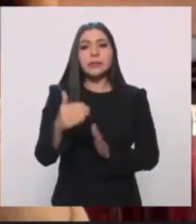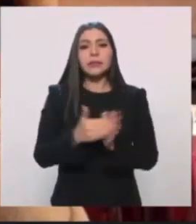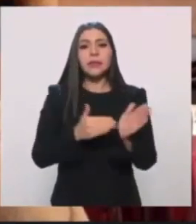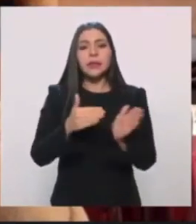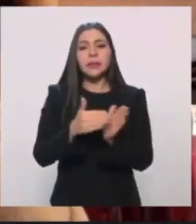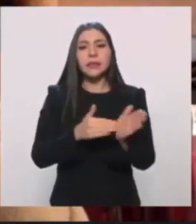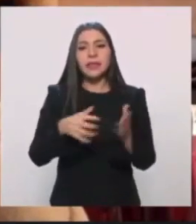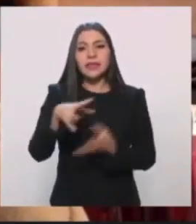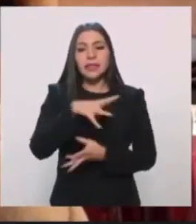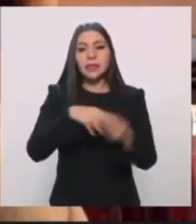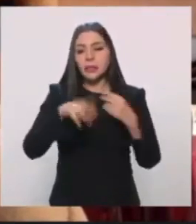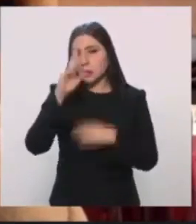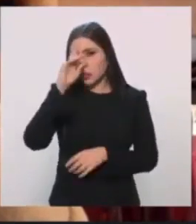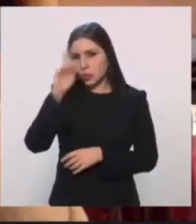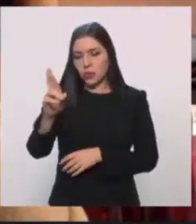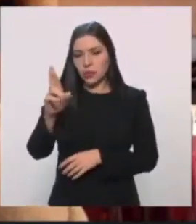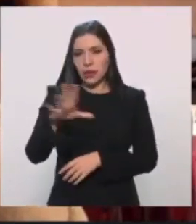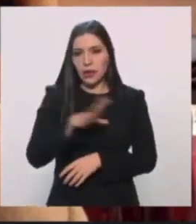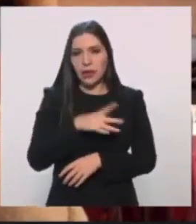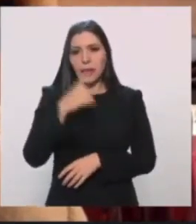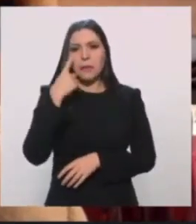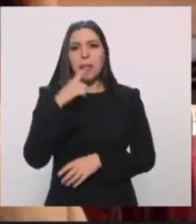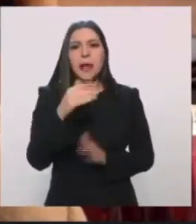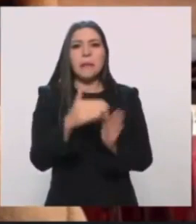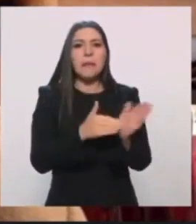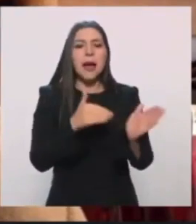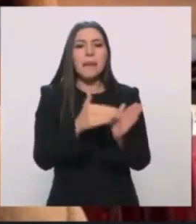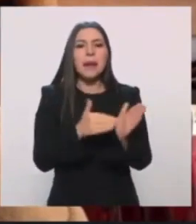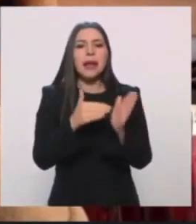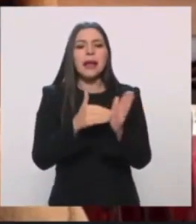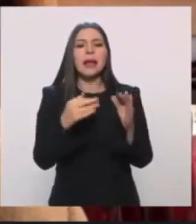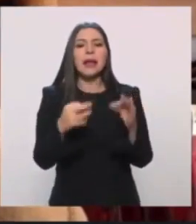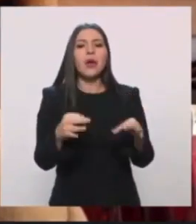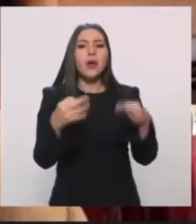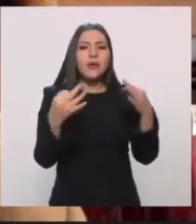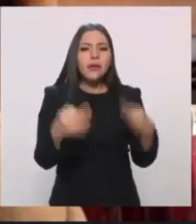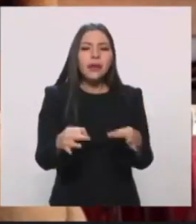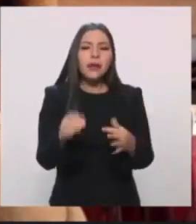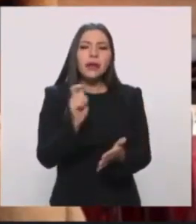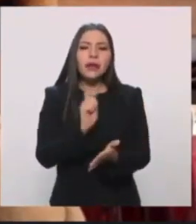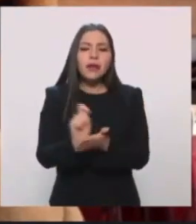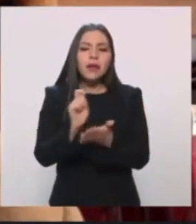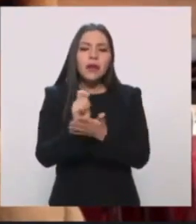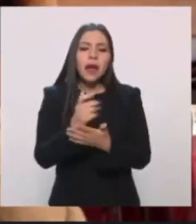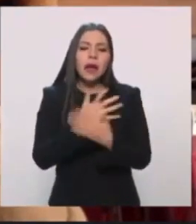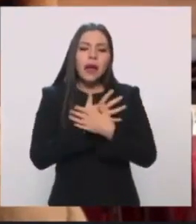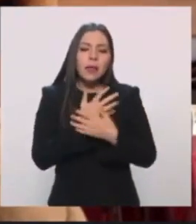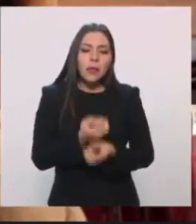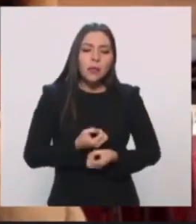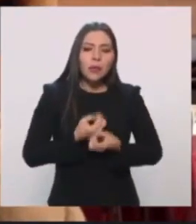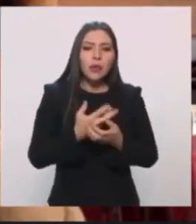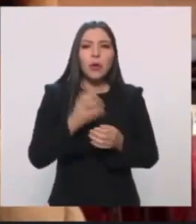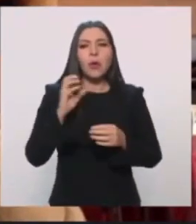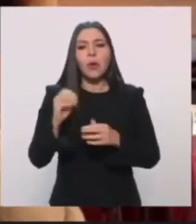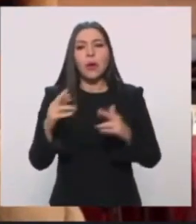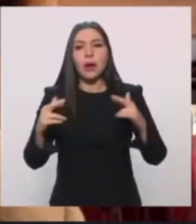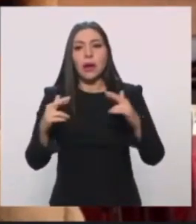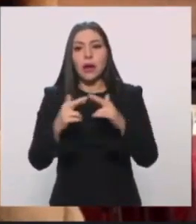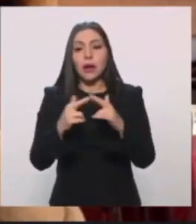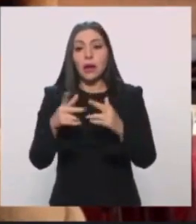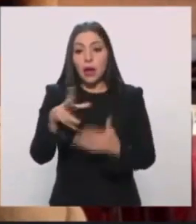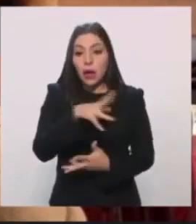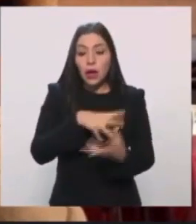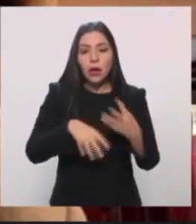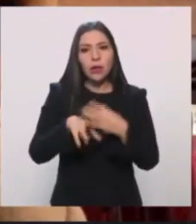que había sido utilizado para documentos oficiales, poesía o textos religiosos. No vaya a ser que lo utilizaran